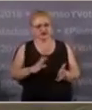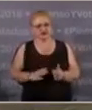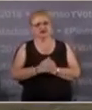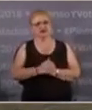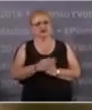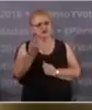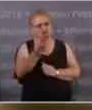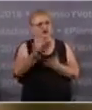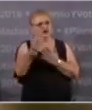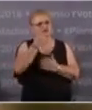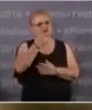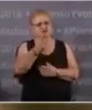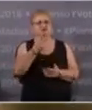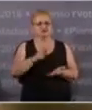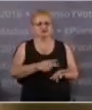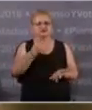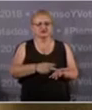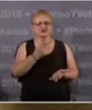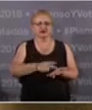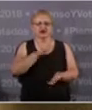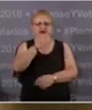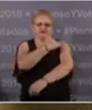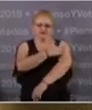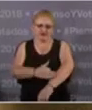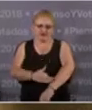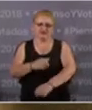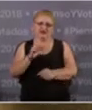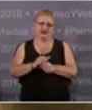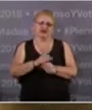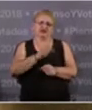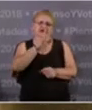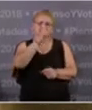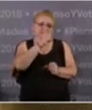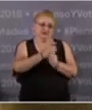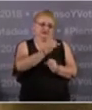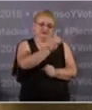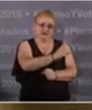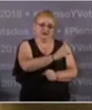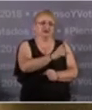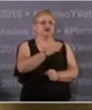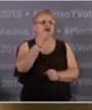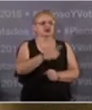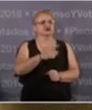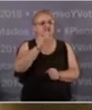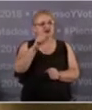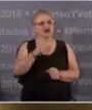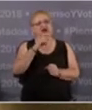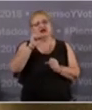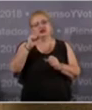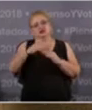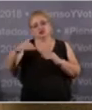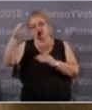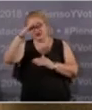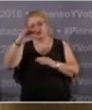veces a la familia en singular. La Suprema Corte de Justicia de la Nación ya ha sentado jurisprudencia en el sentido de que el